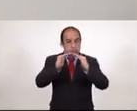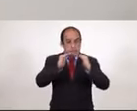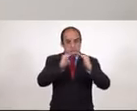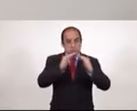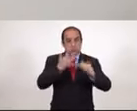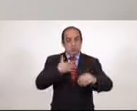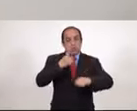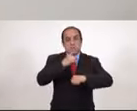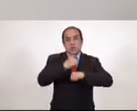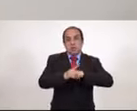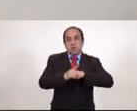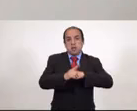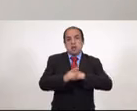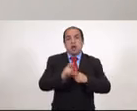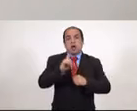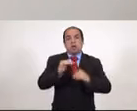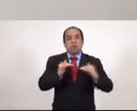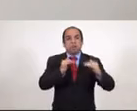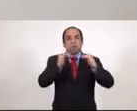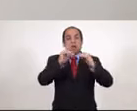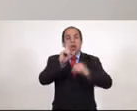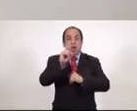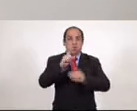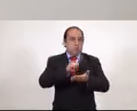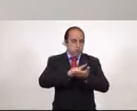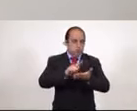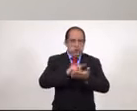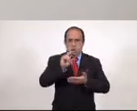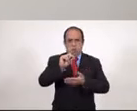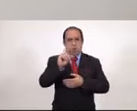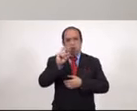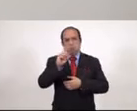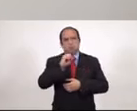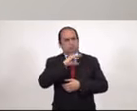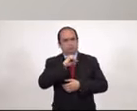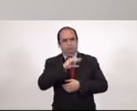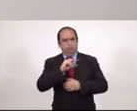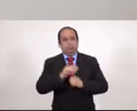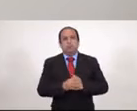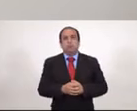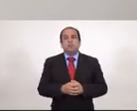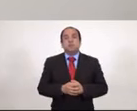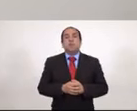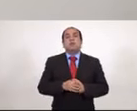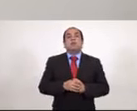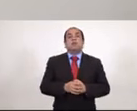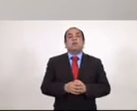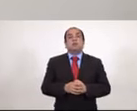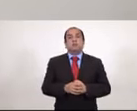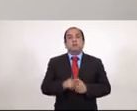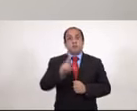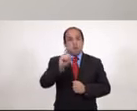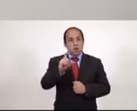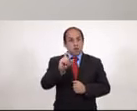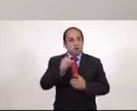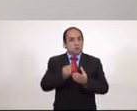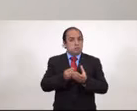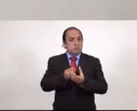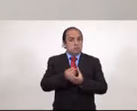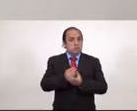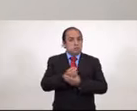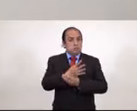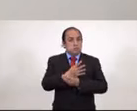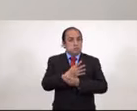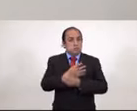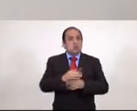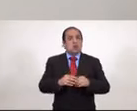Esto no fue una inundación con agua de drenaje, agua que salió de la tubería